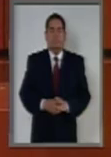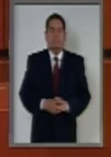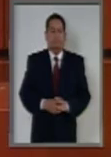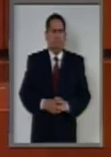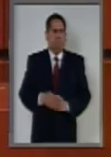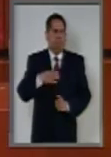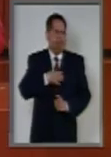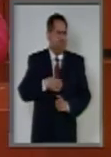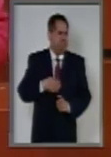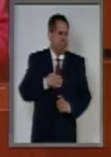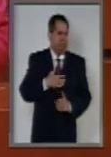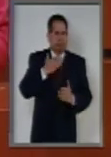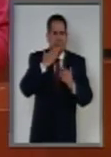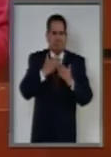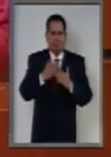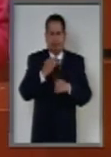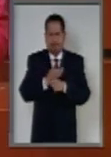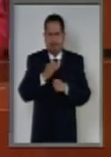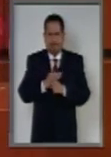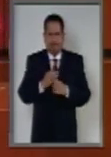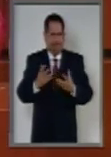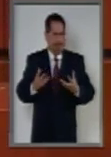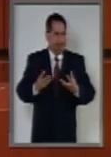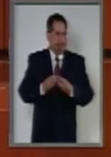Celebro ser parte